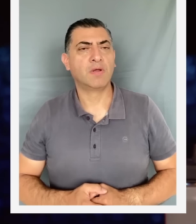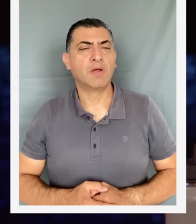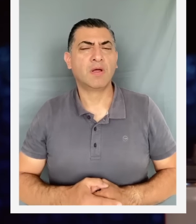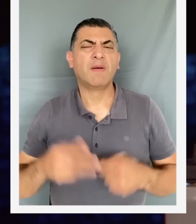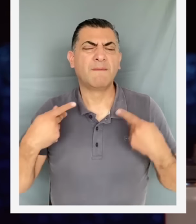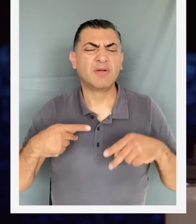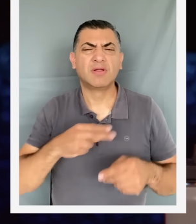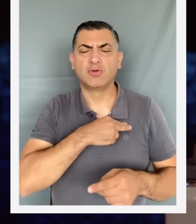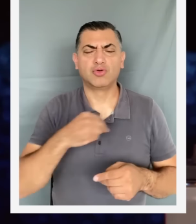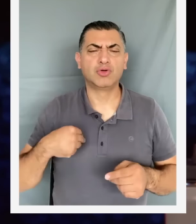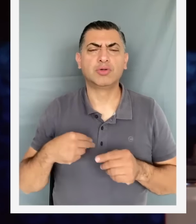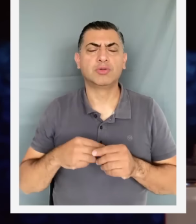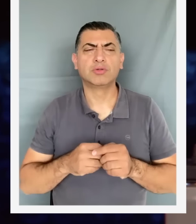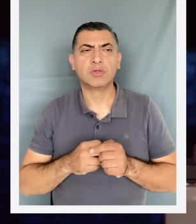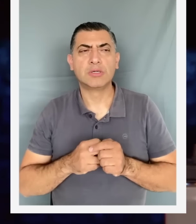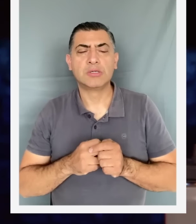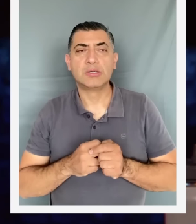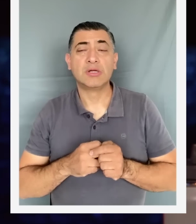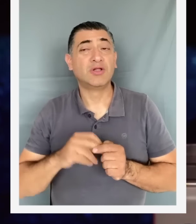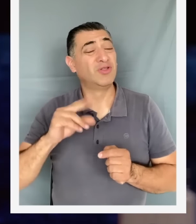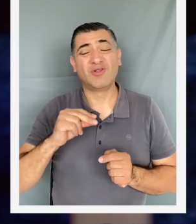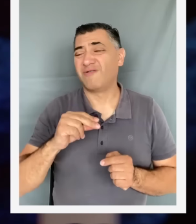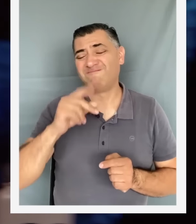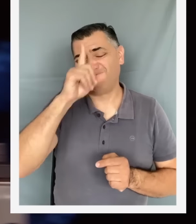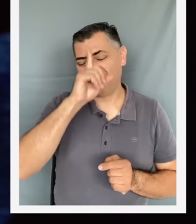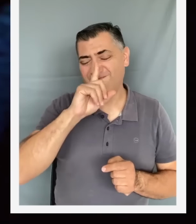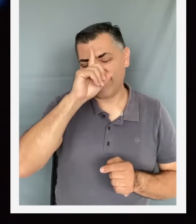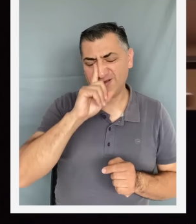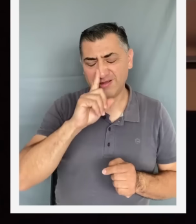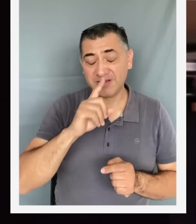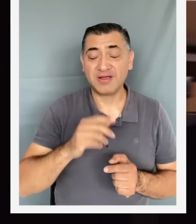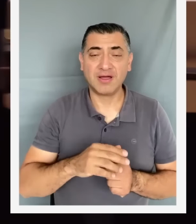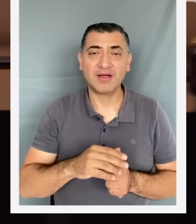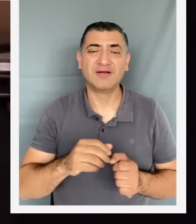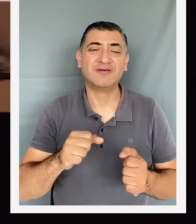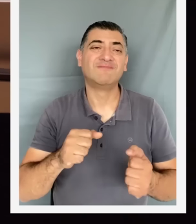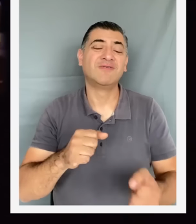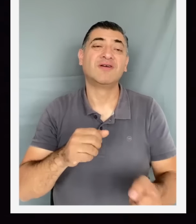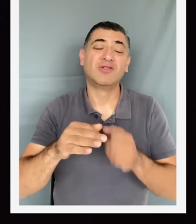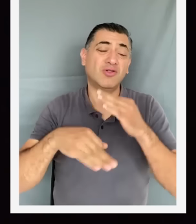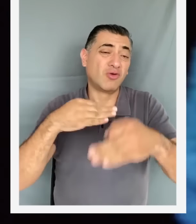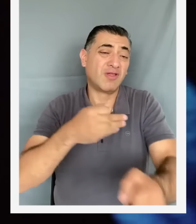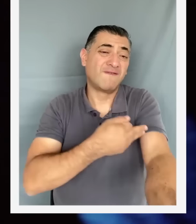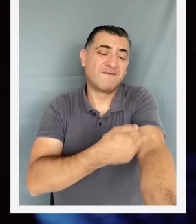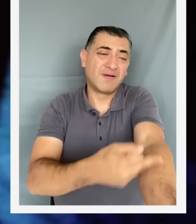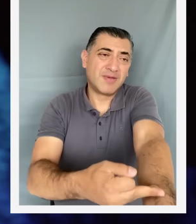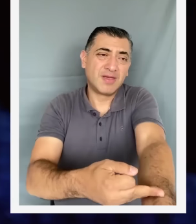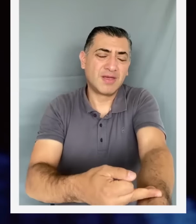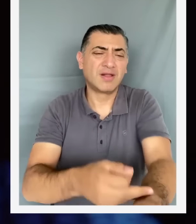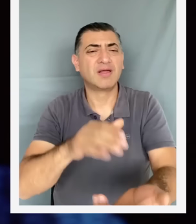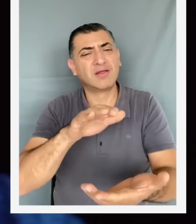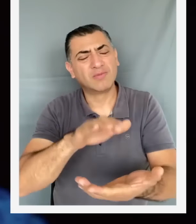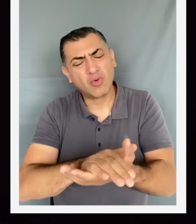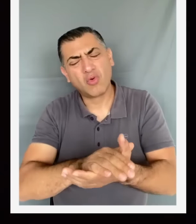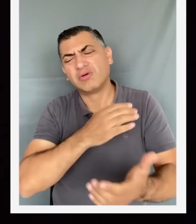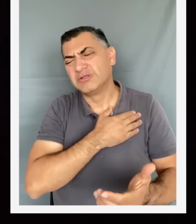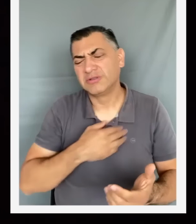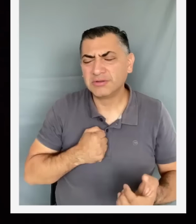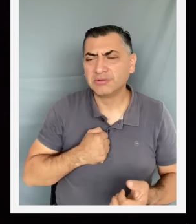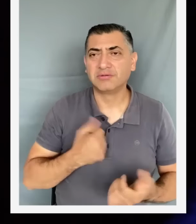nuestros hijos porque a lo mejor a ustedes podemos engañarlos a la mejor a ustedes les podemos hacer creer que todo marcha de maravilla en casa verdad Pero